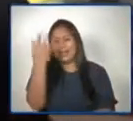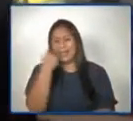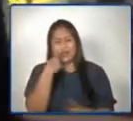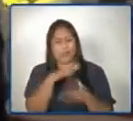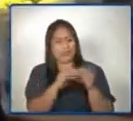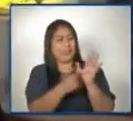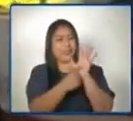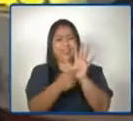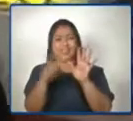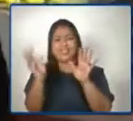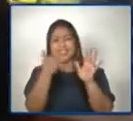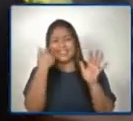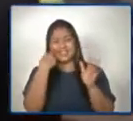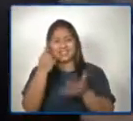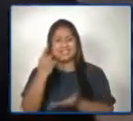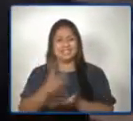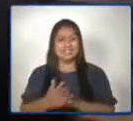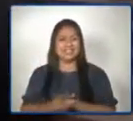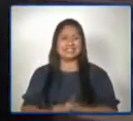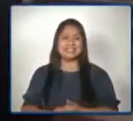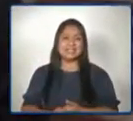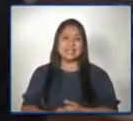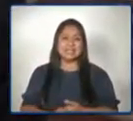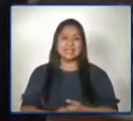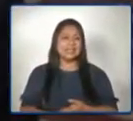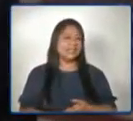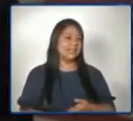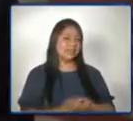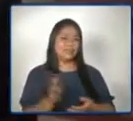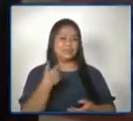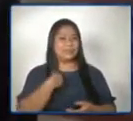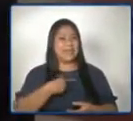en estos últimos meses, Kevin? Sí, algo muy bonito. Hasta el día de hoy yo